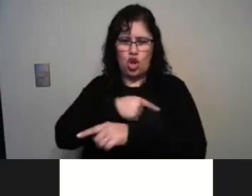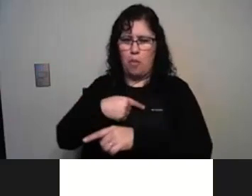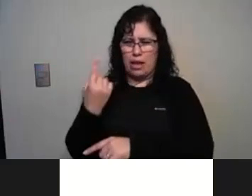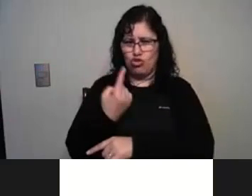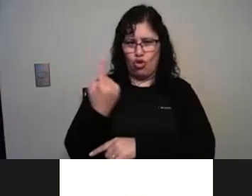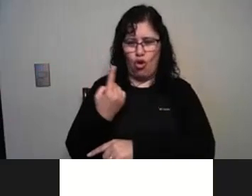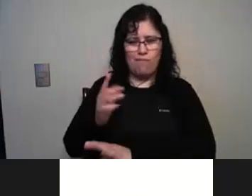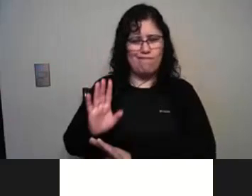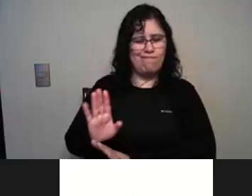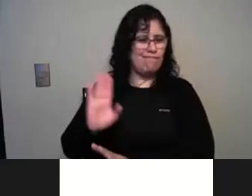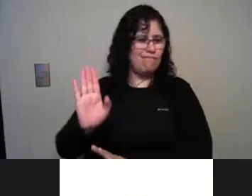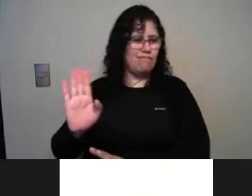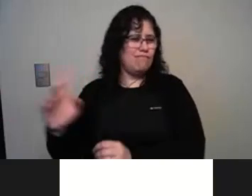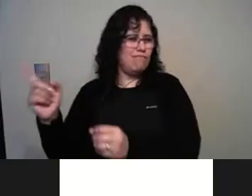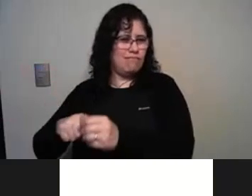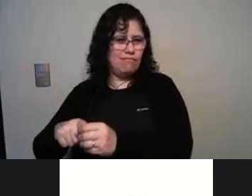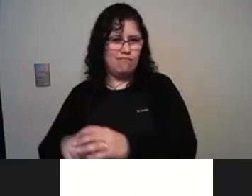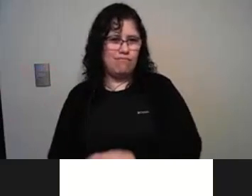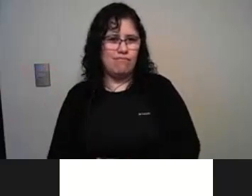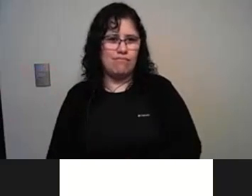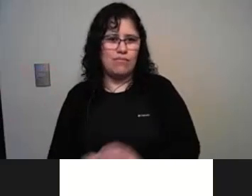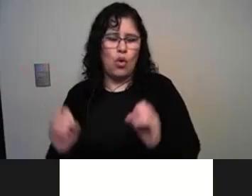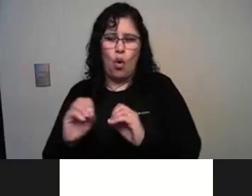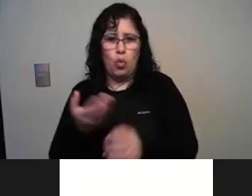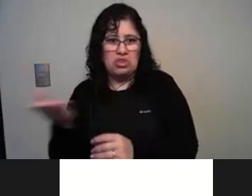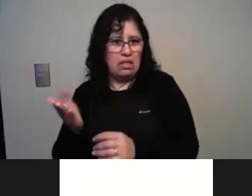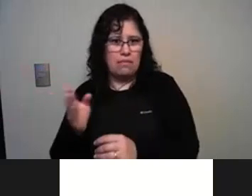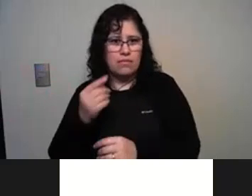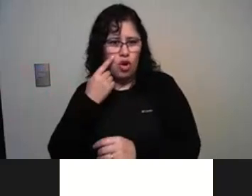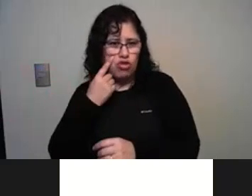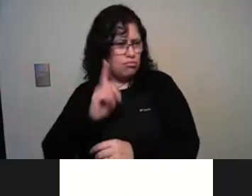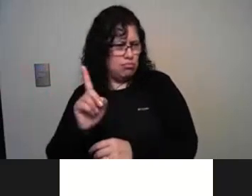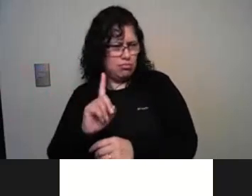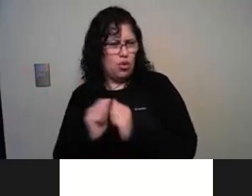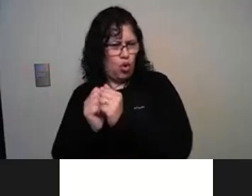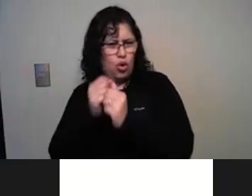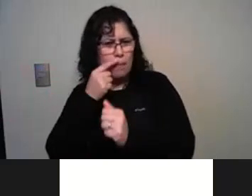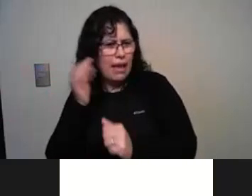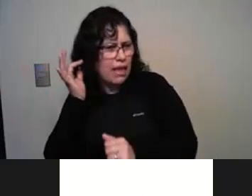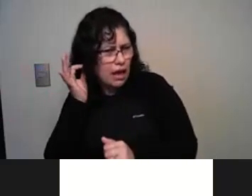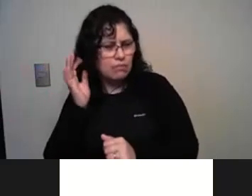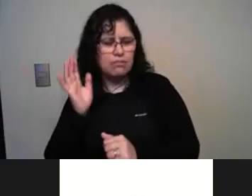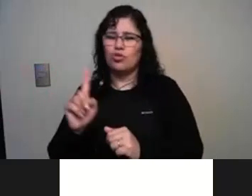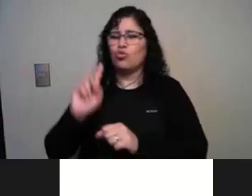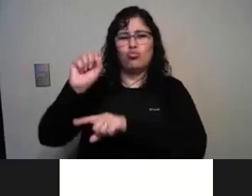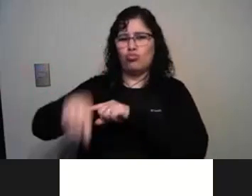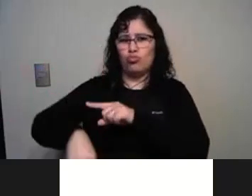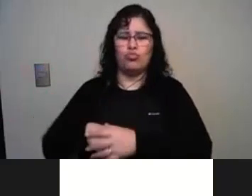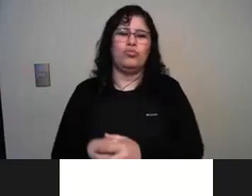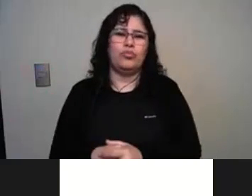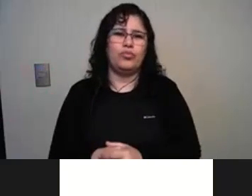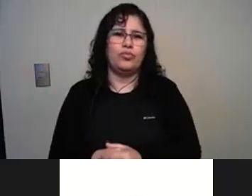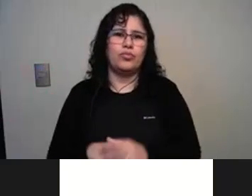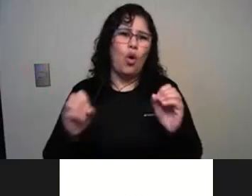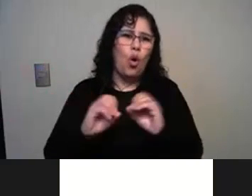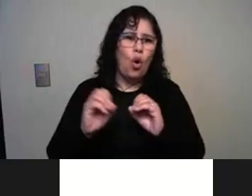digamos, que no corresponden a sus compañeros, o el nombre a veces del elemento, del artefacto por el cual